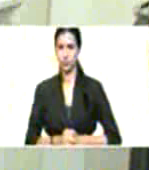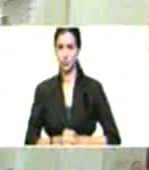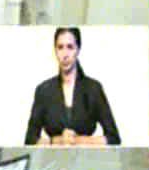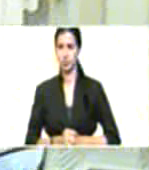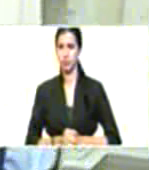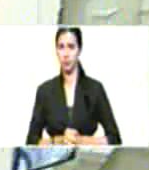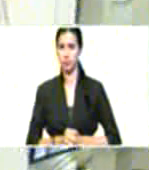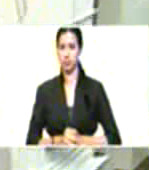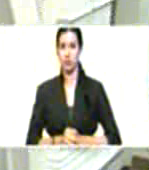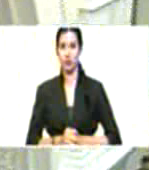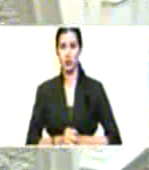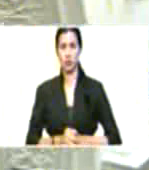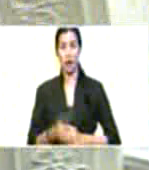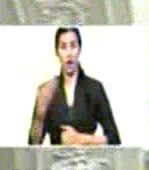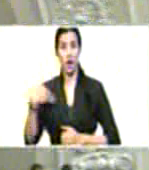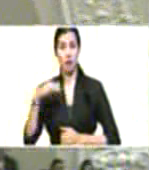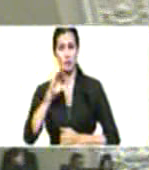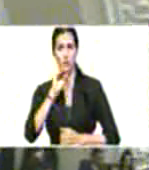Mucho se habló de